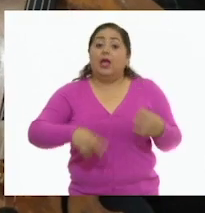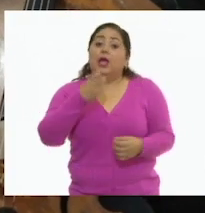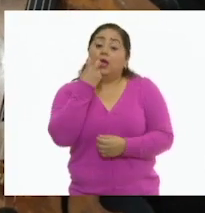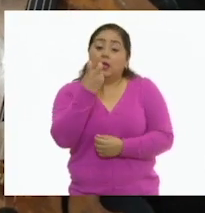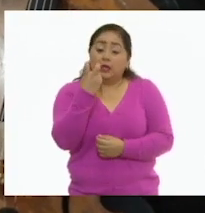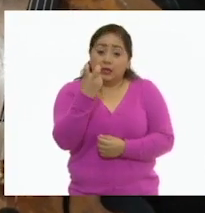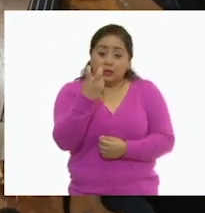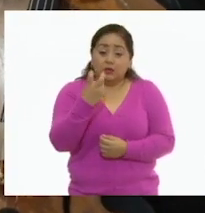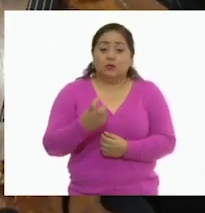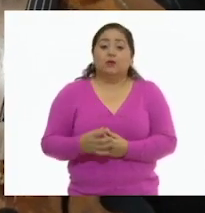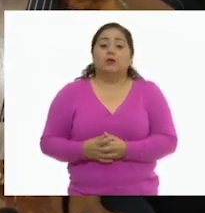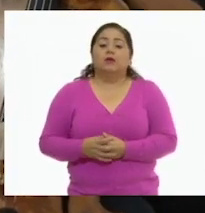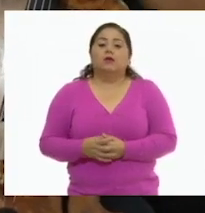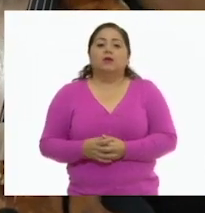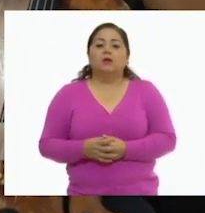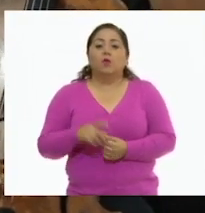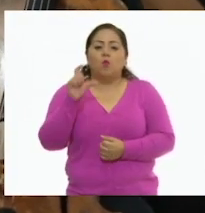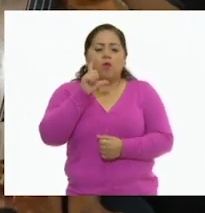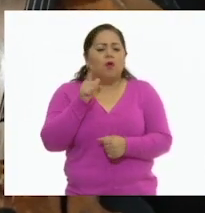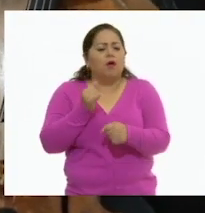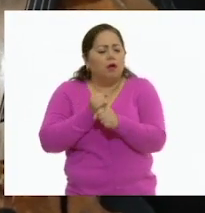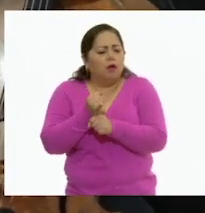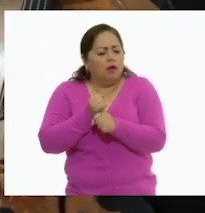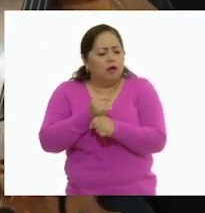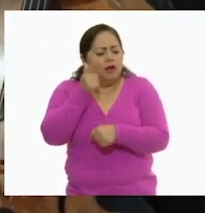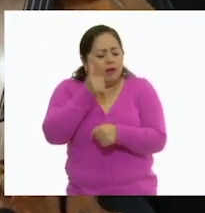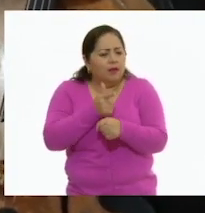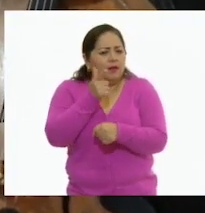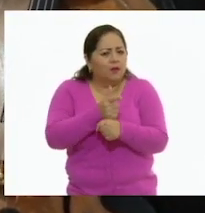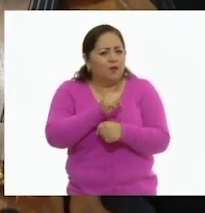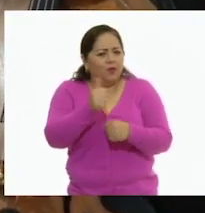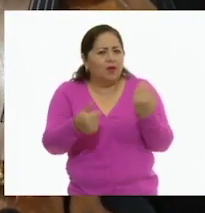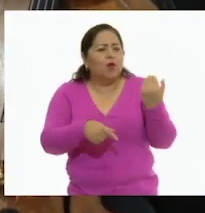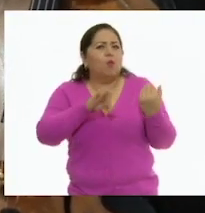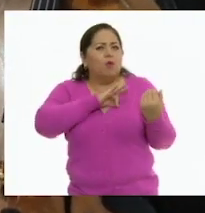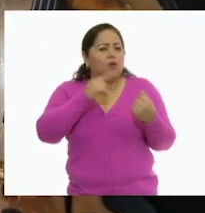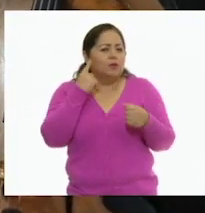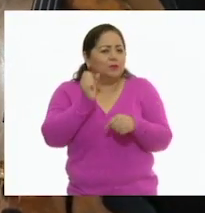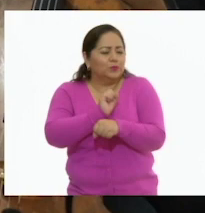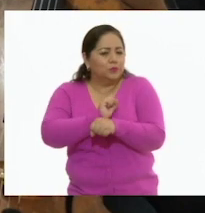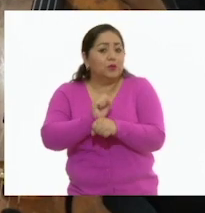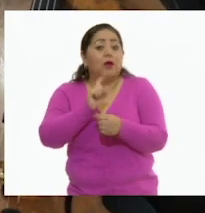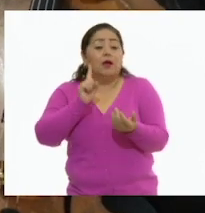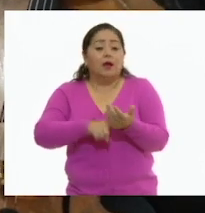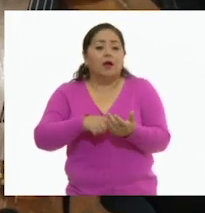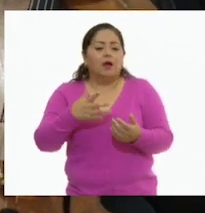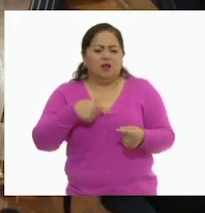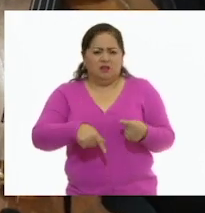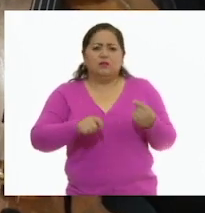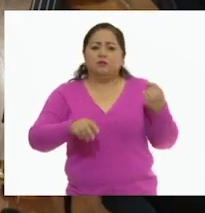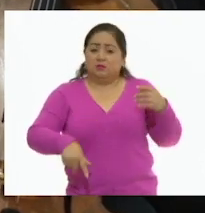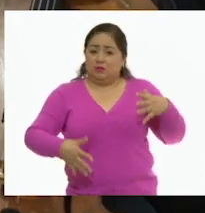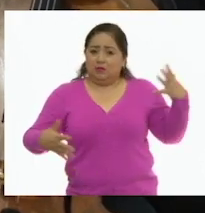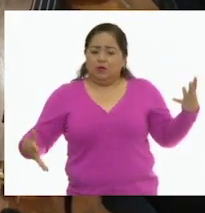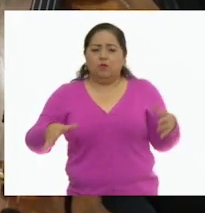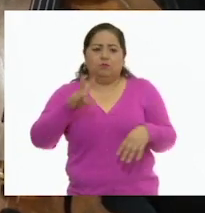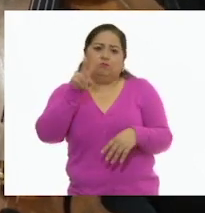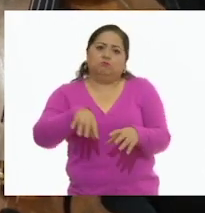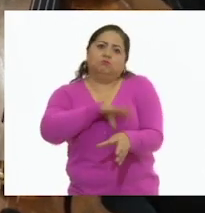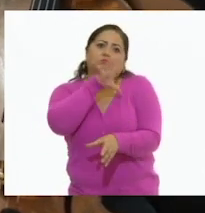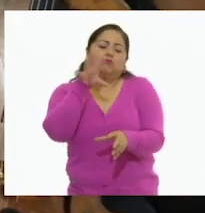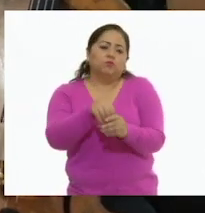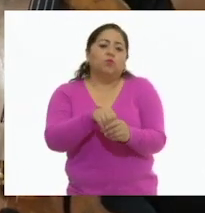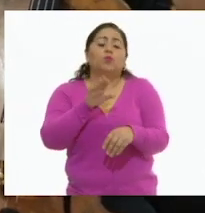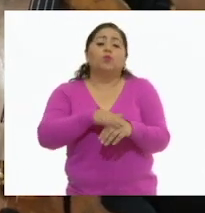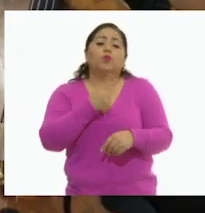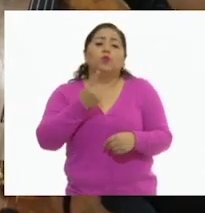Entonces, al explorar este registro agudo, podemos encontrar que el violonchelo es un instrumento bastante versátil,